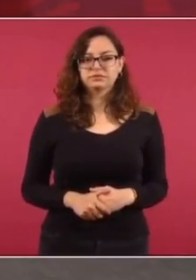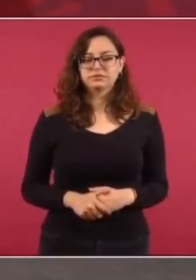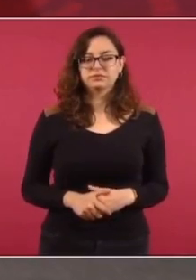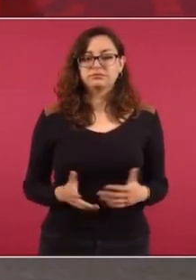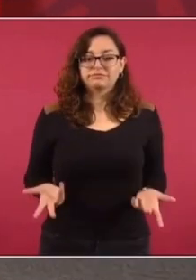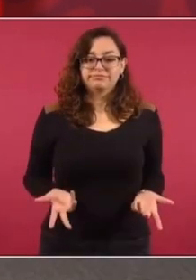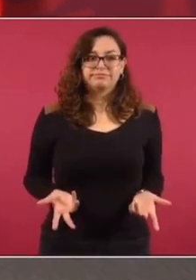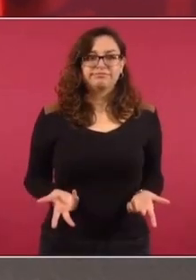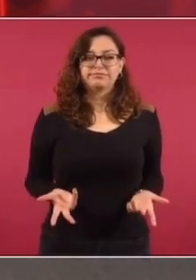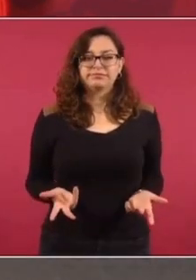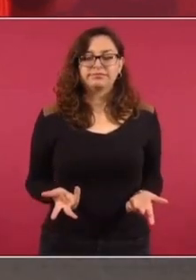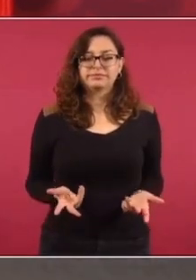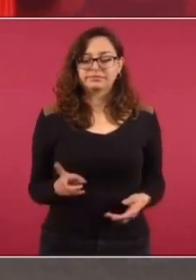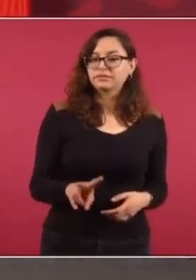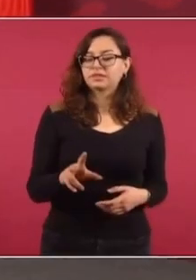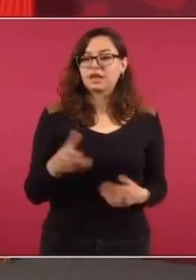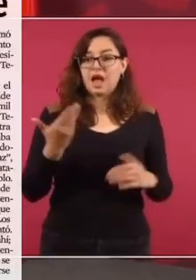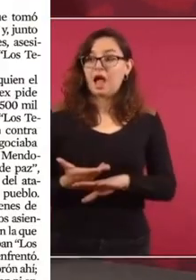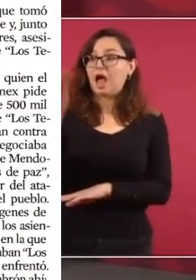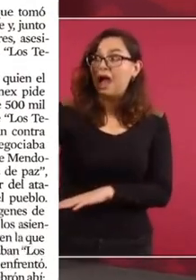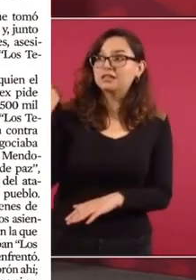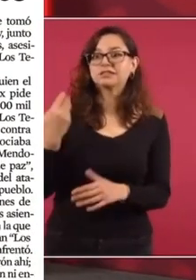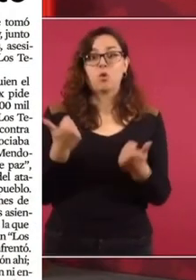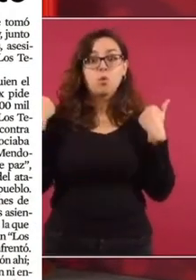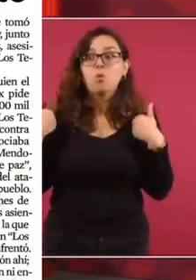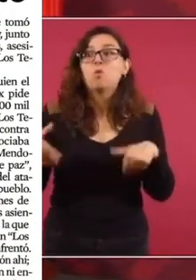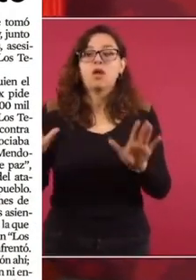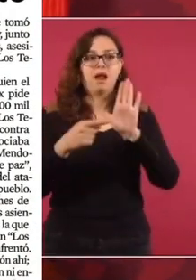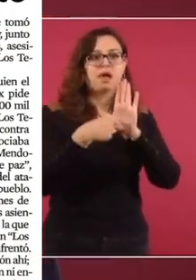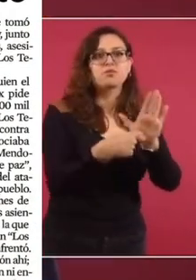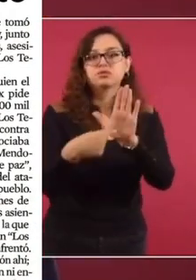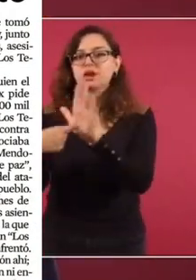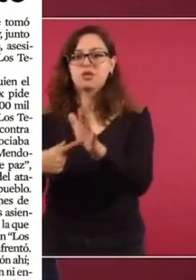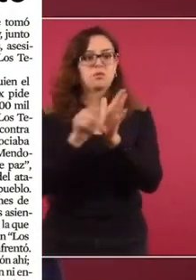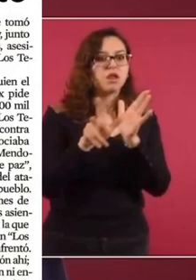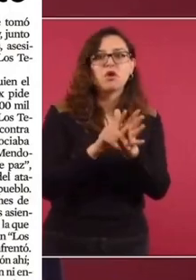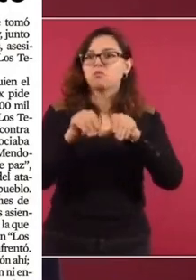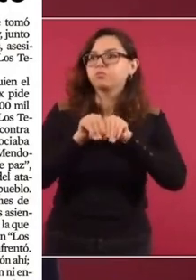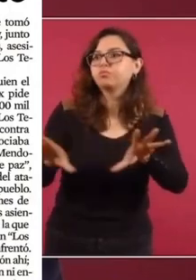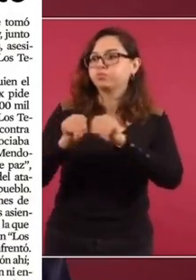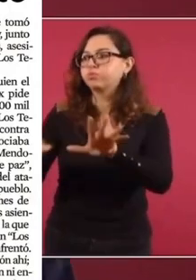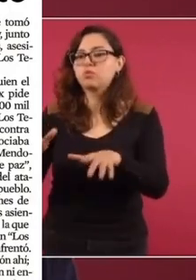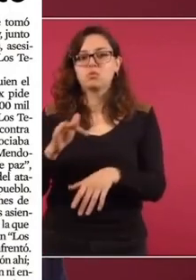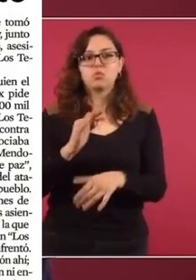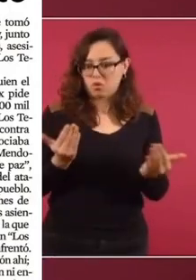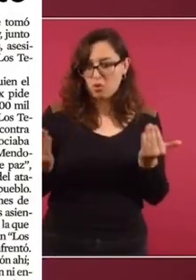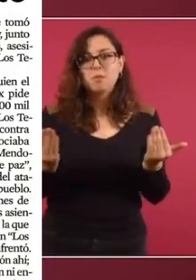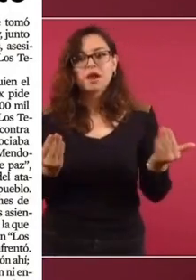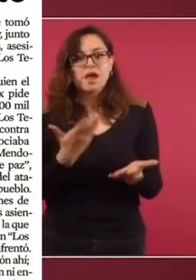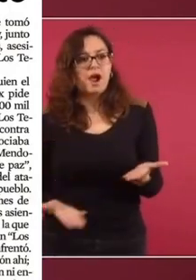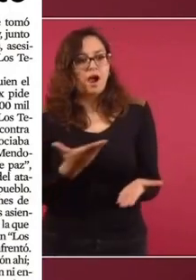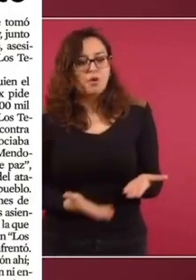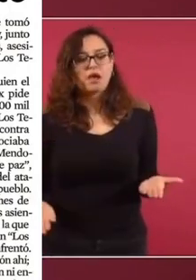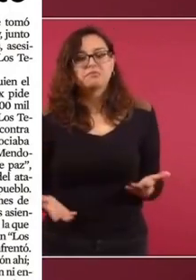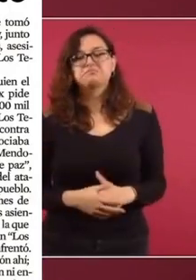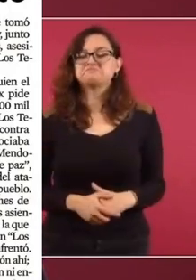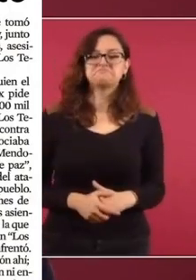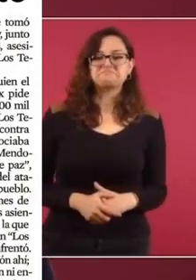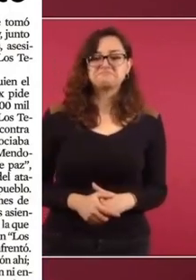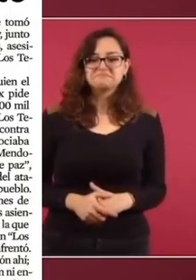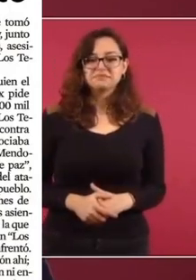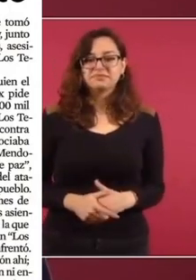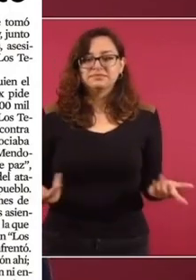actuara con el mismo sensacionalismo, ¿no?, con que actúa ahora el Reforma, se podría hasta decir el